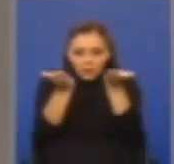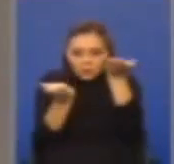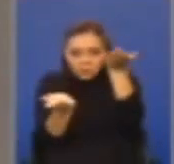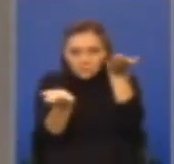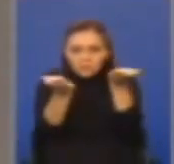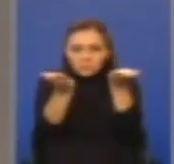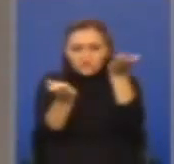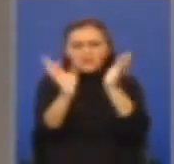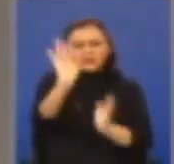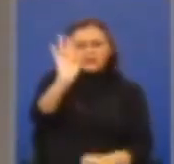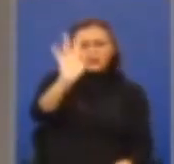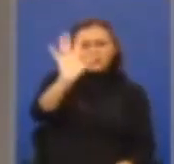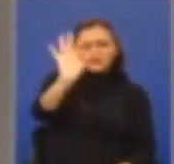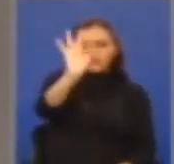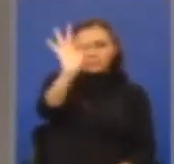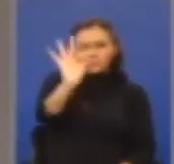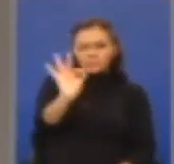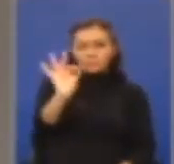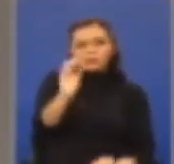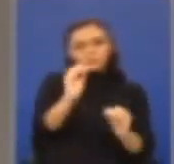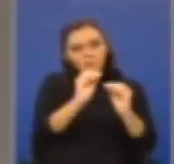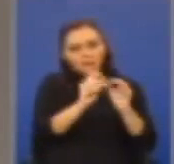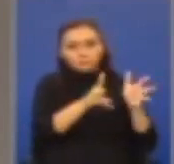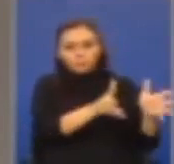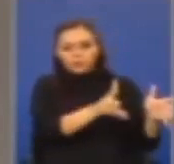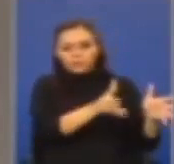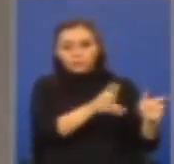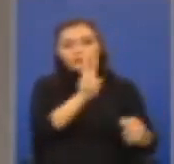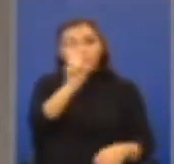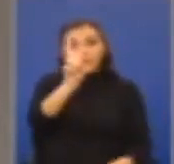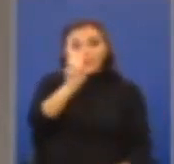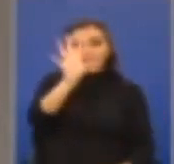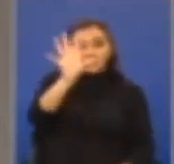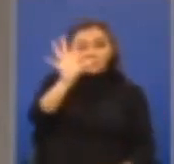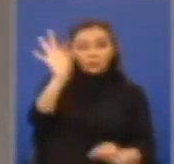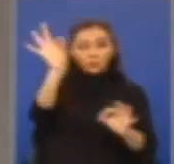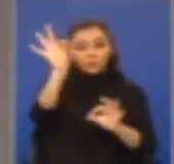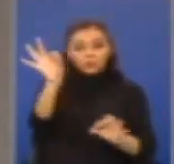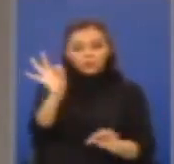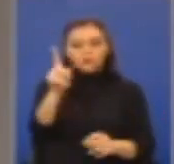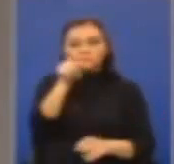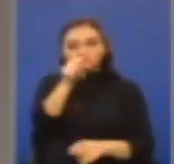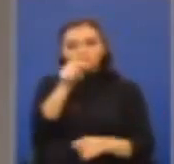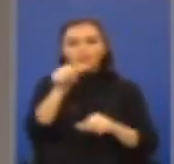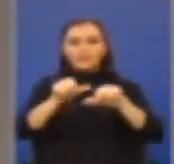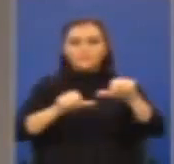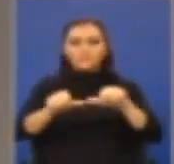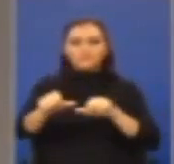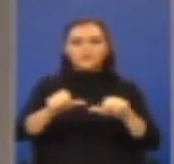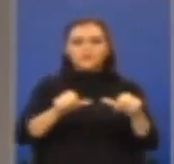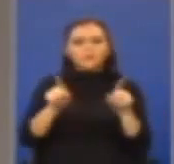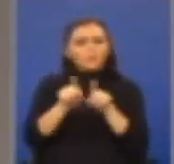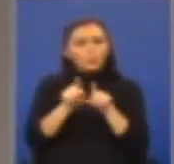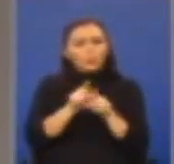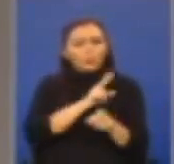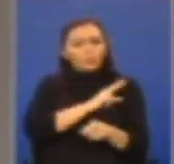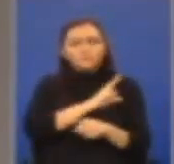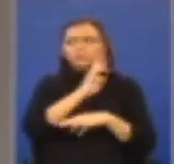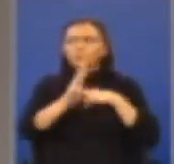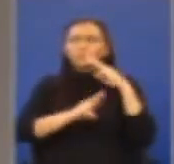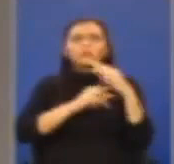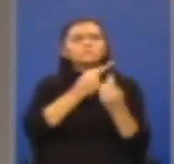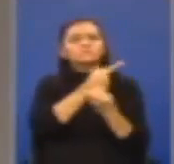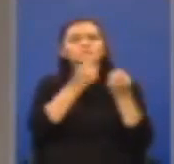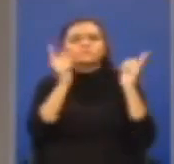a un IAE con 75% profesores y apenas 25% administrativos, como pasa en las mejores universidades del mundo, y en los